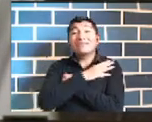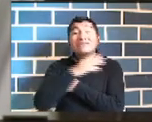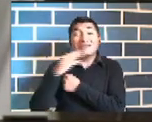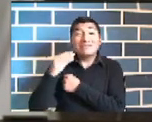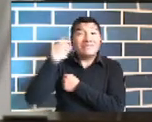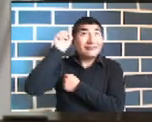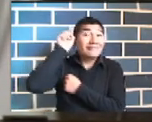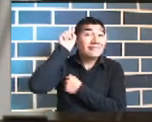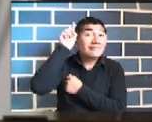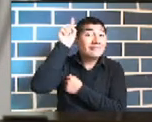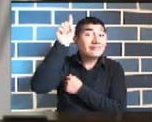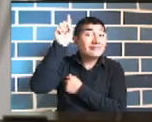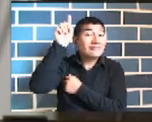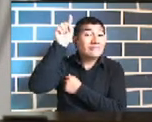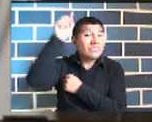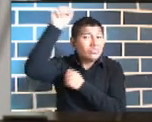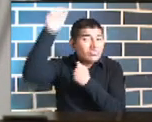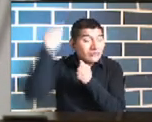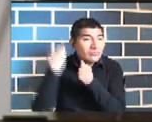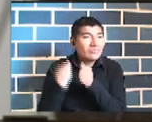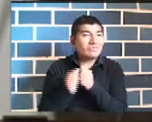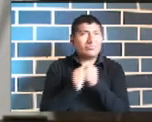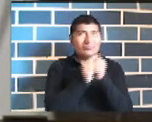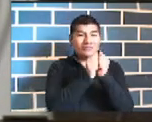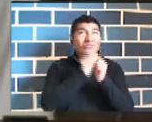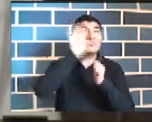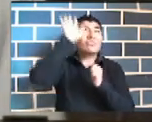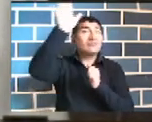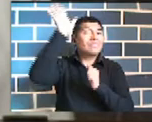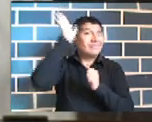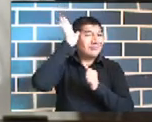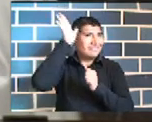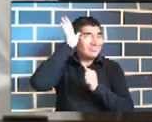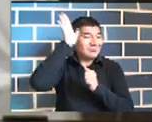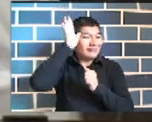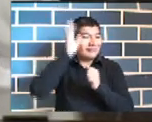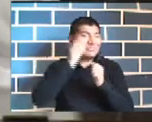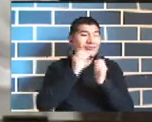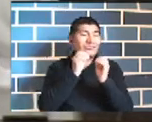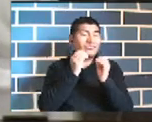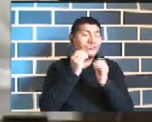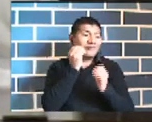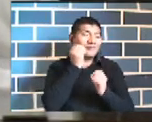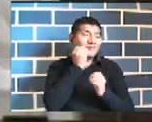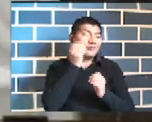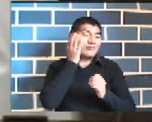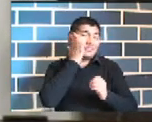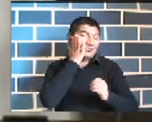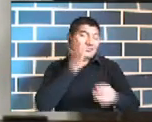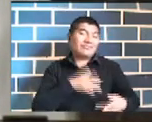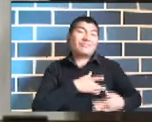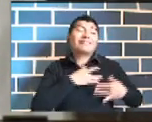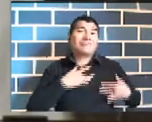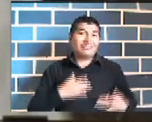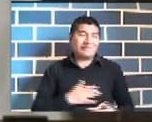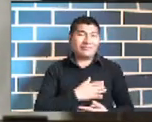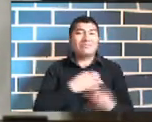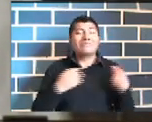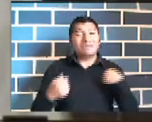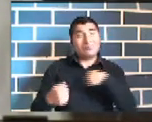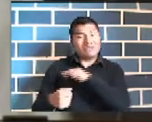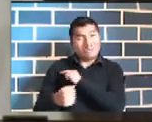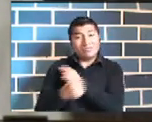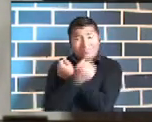Él, junto a su Padre, harán morada en nosotros. Queridos